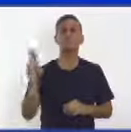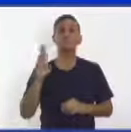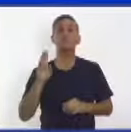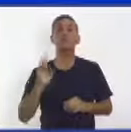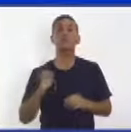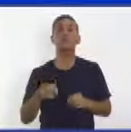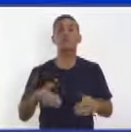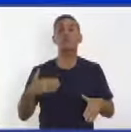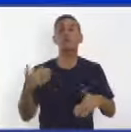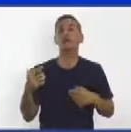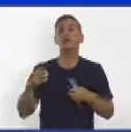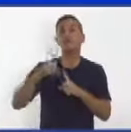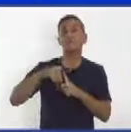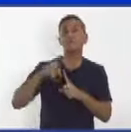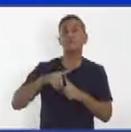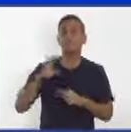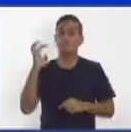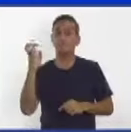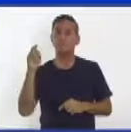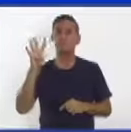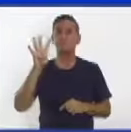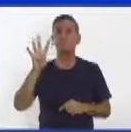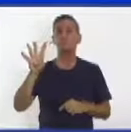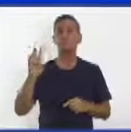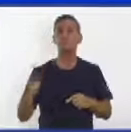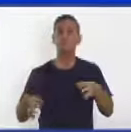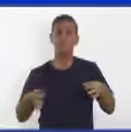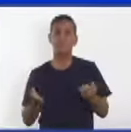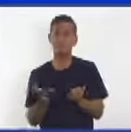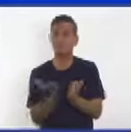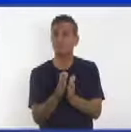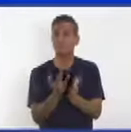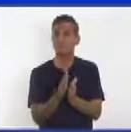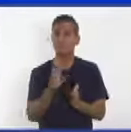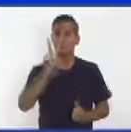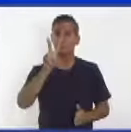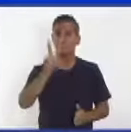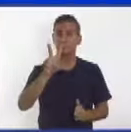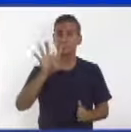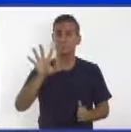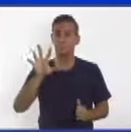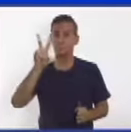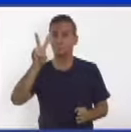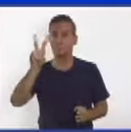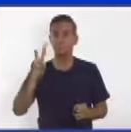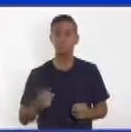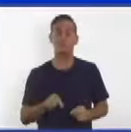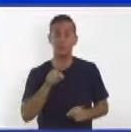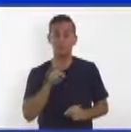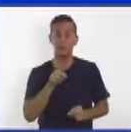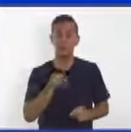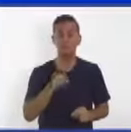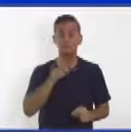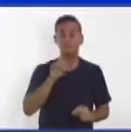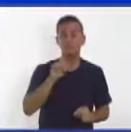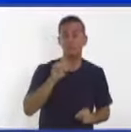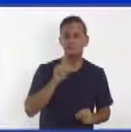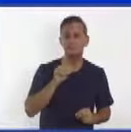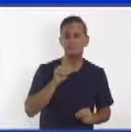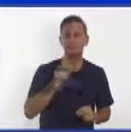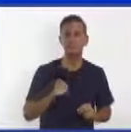ella se les pide dejarán una ficha de contenido sobre ese es un